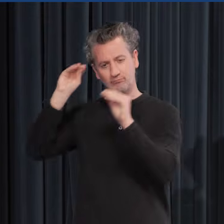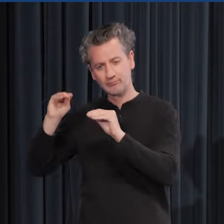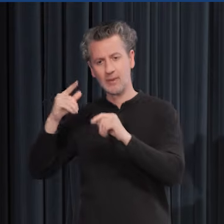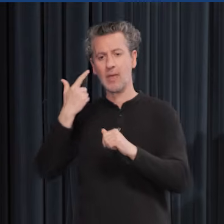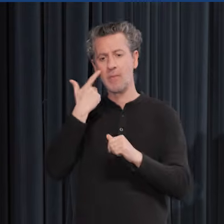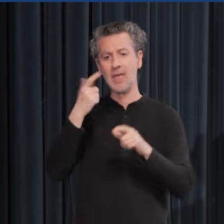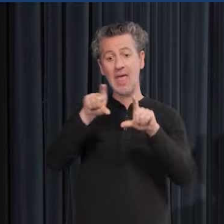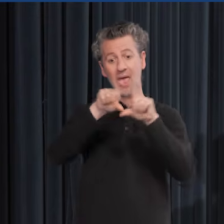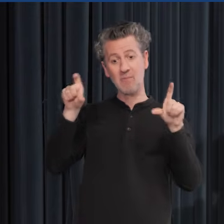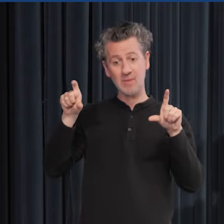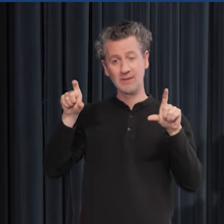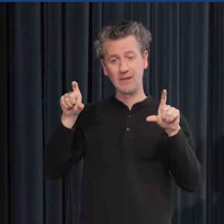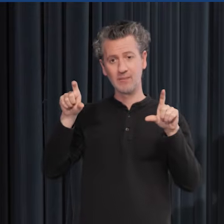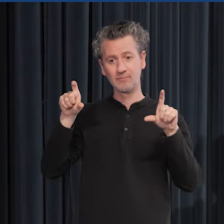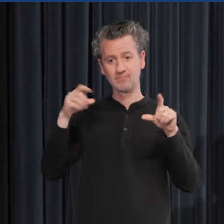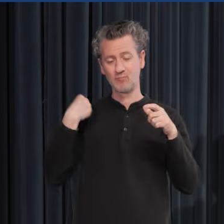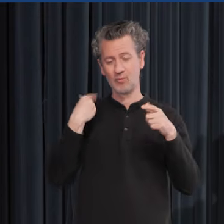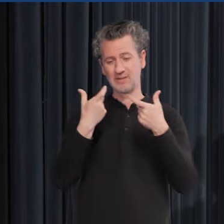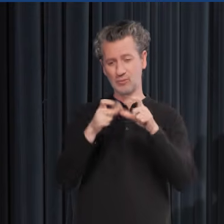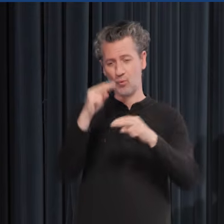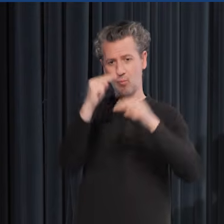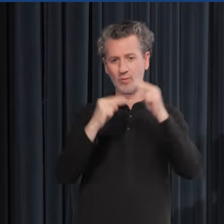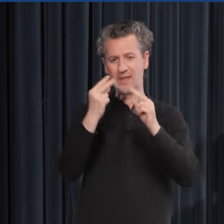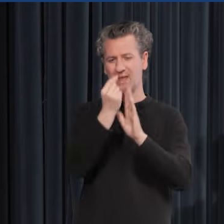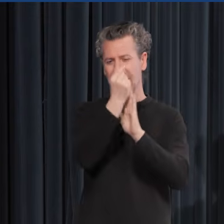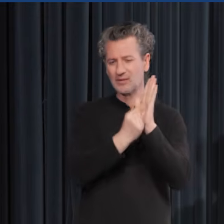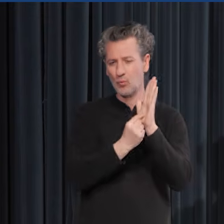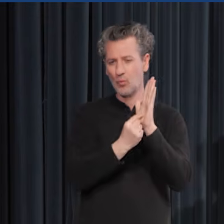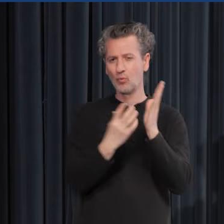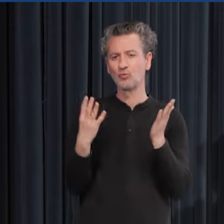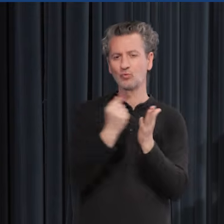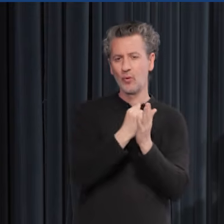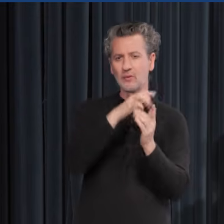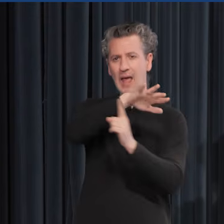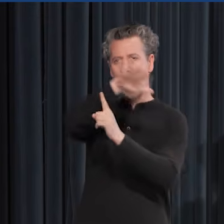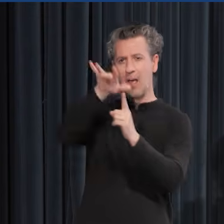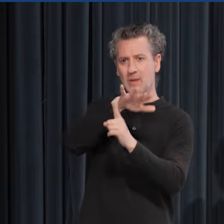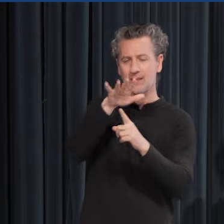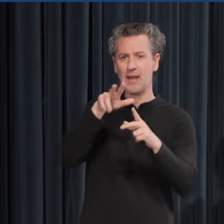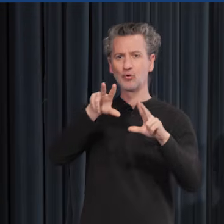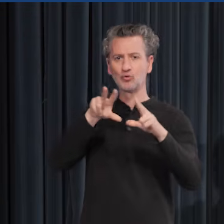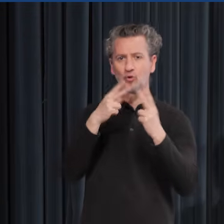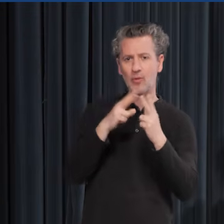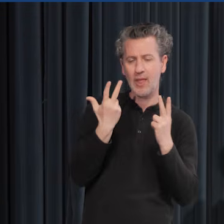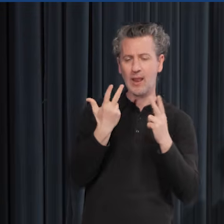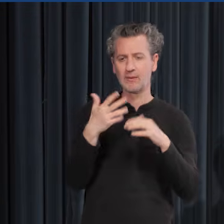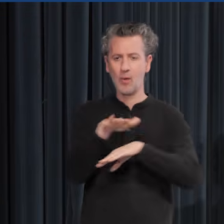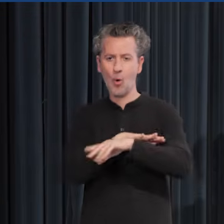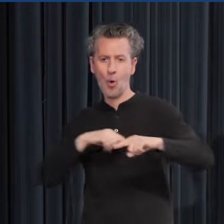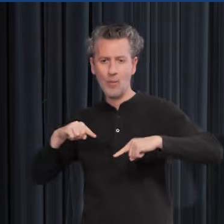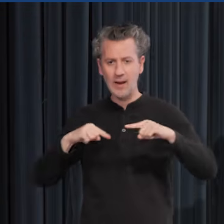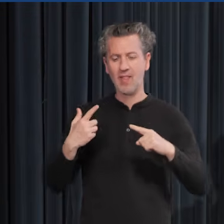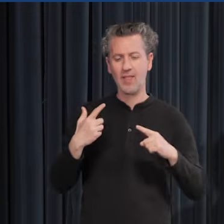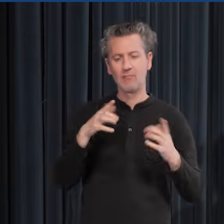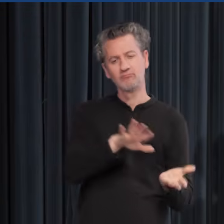las empresas del sector de la construcción todos los criterios ambientales, sociales, de gobernanza,